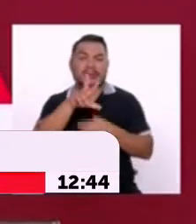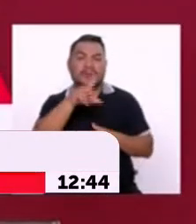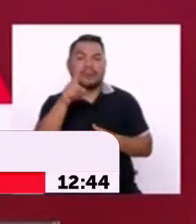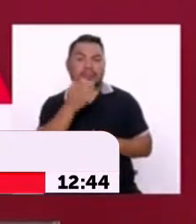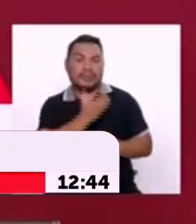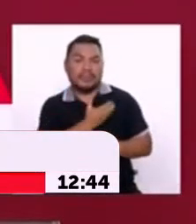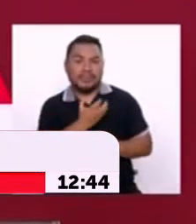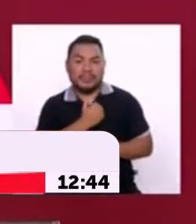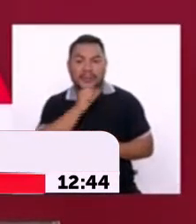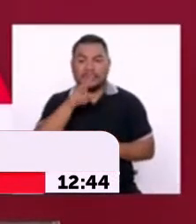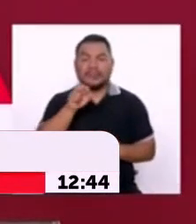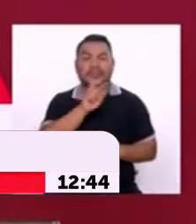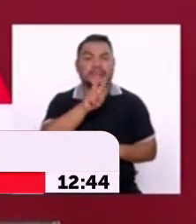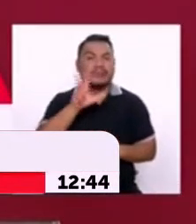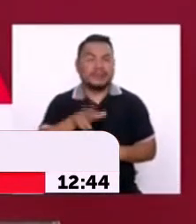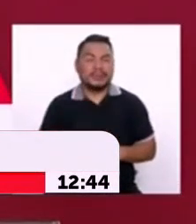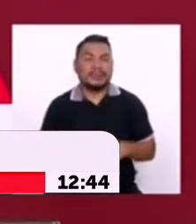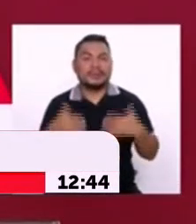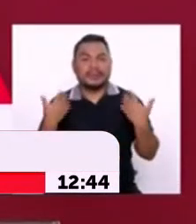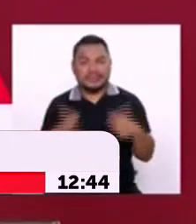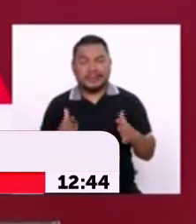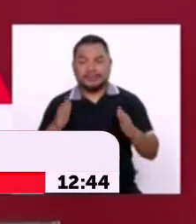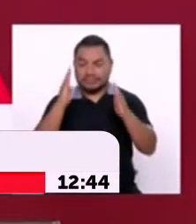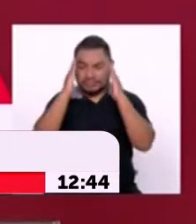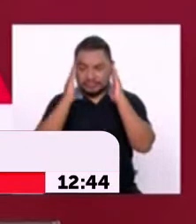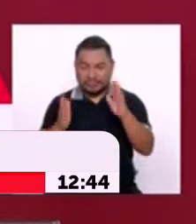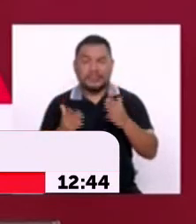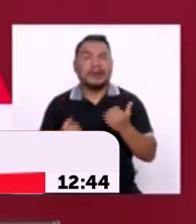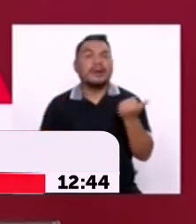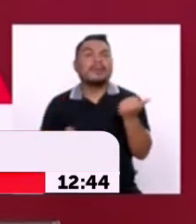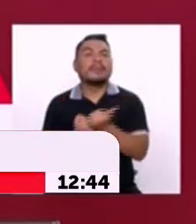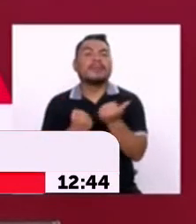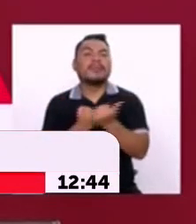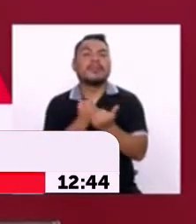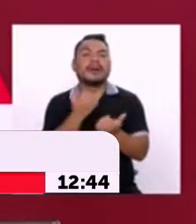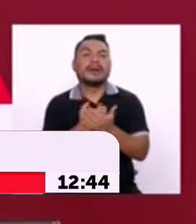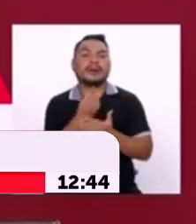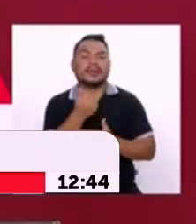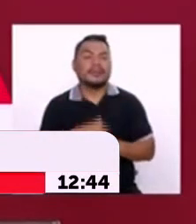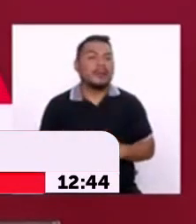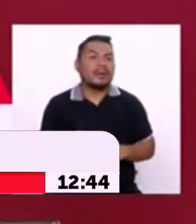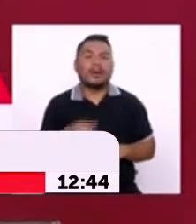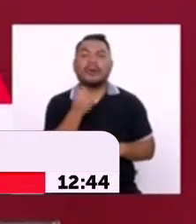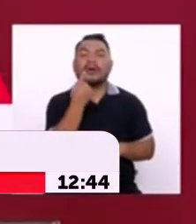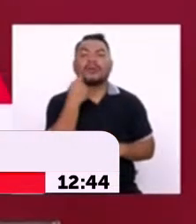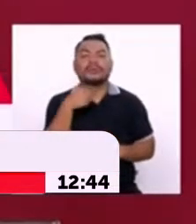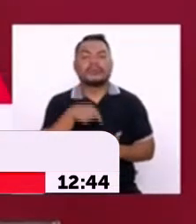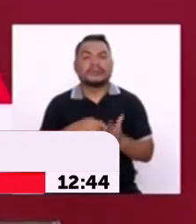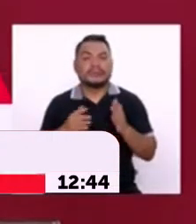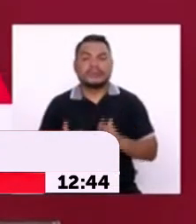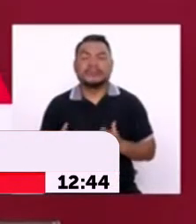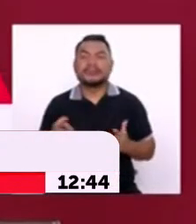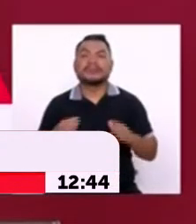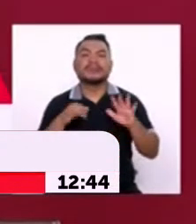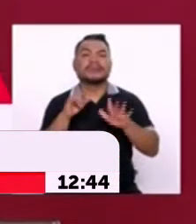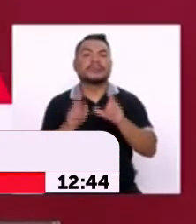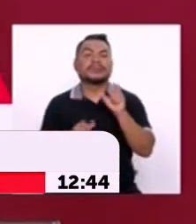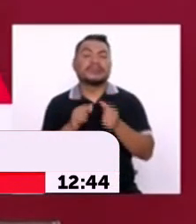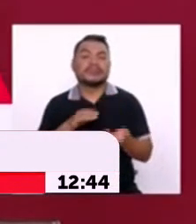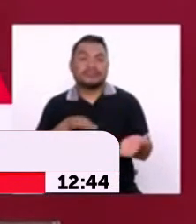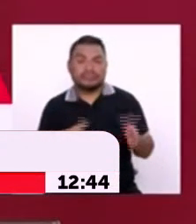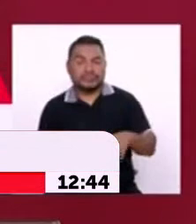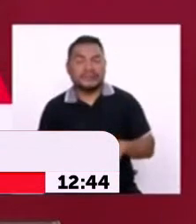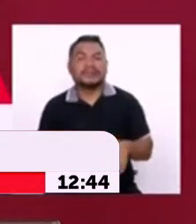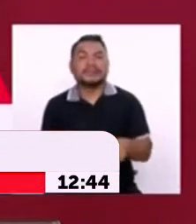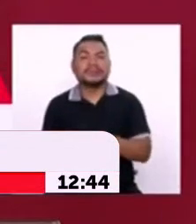31 de mayo del 2023, se ha atendido con apoyos económicos a 11 deudos de 6